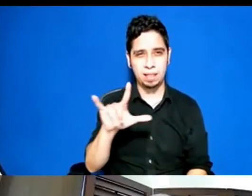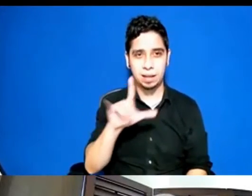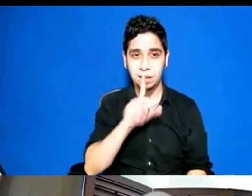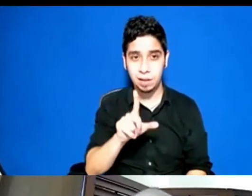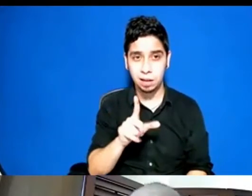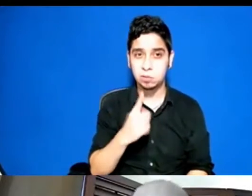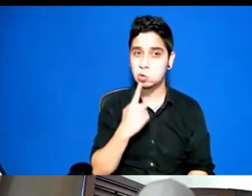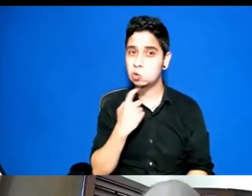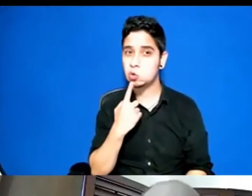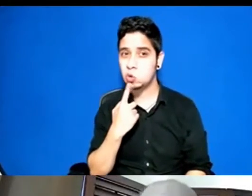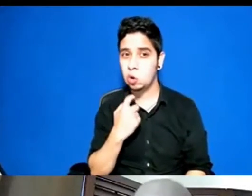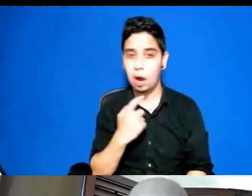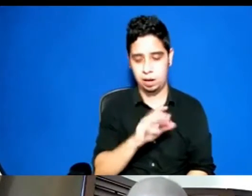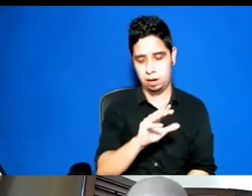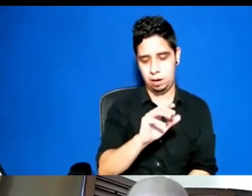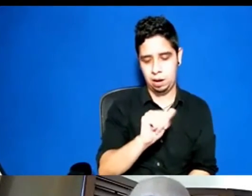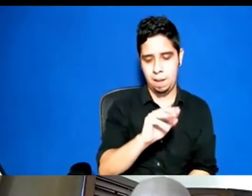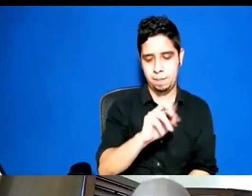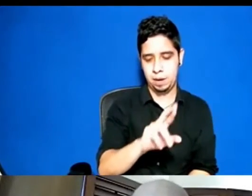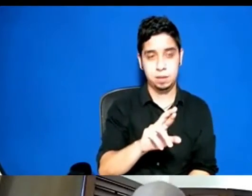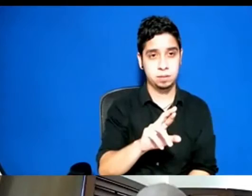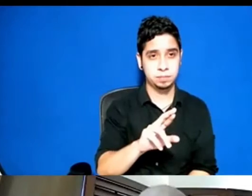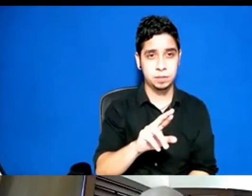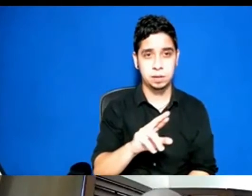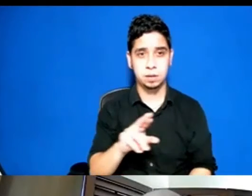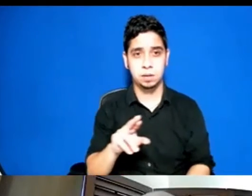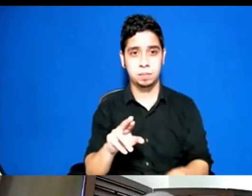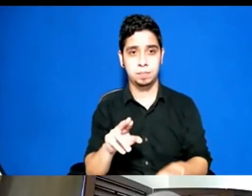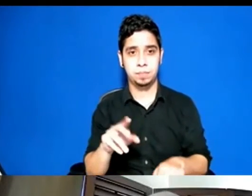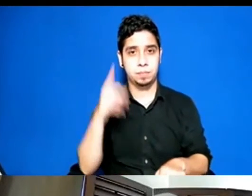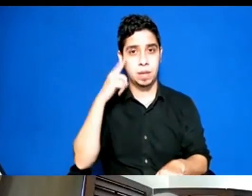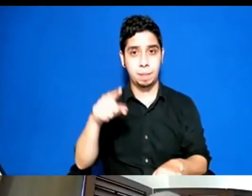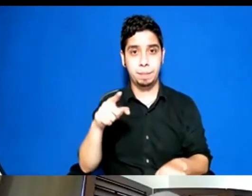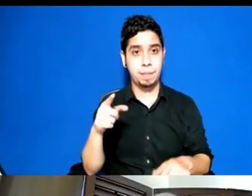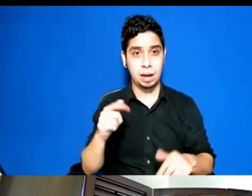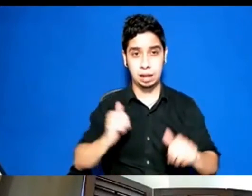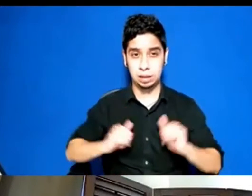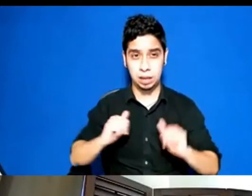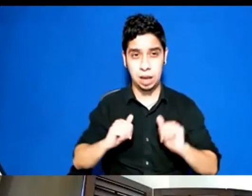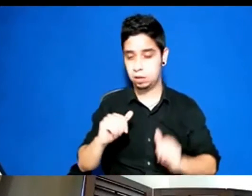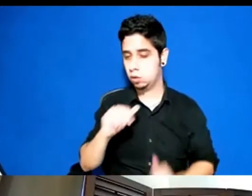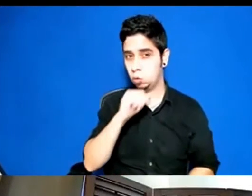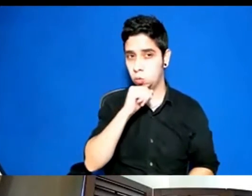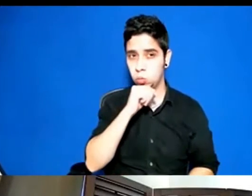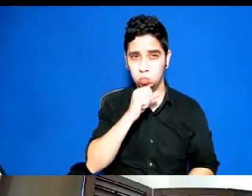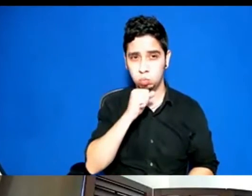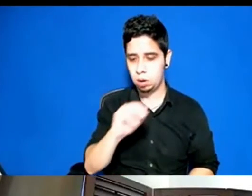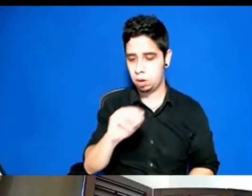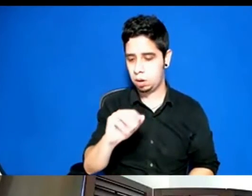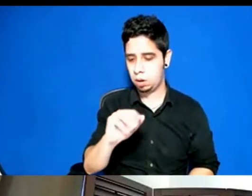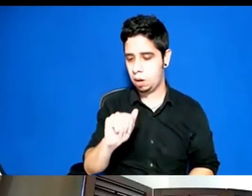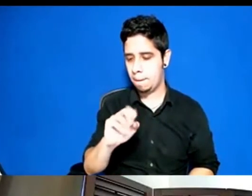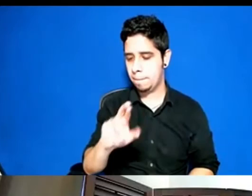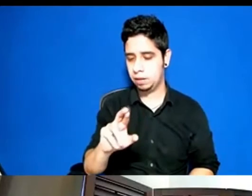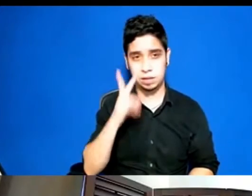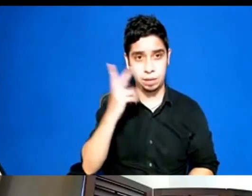Son más románticas que las blancas. El ámbar es bueno para el teatro, el ámbar siempre. Pero es claro. A ver, no es lindo.